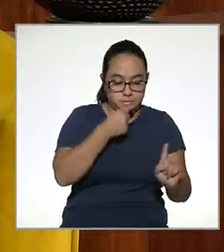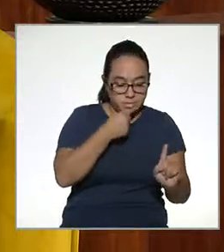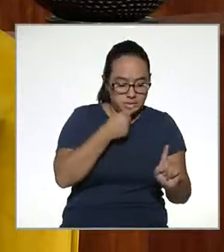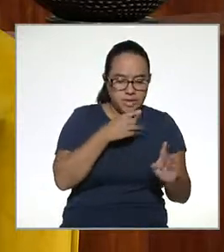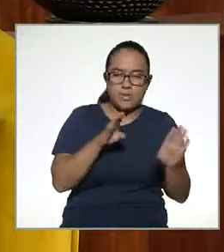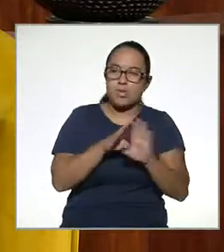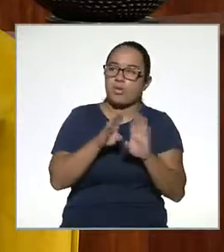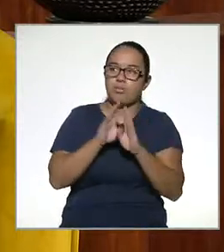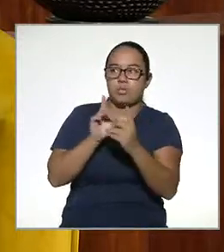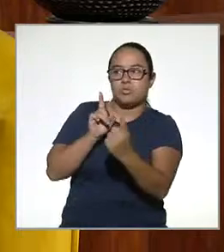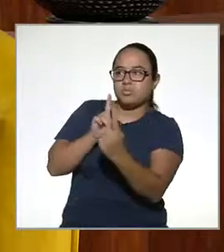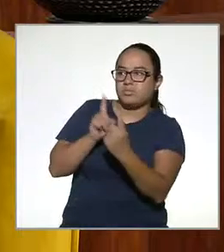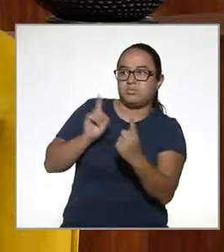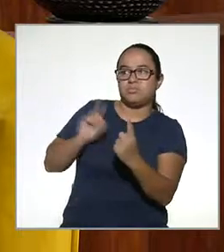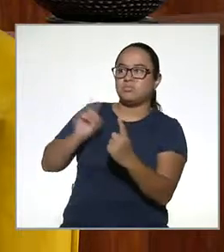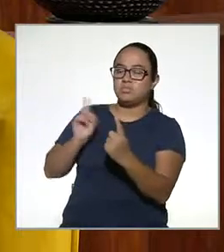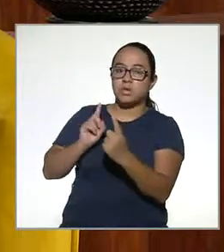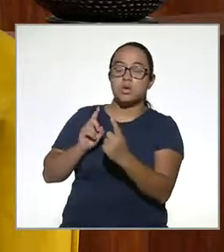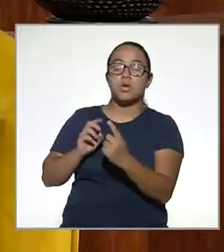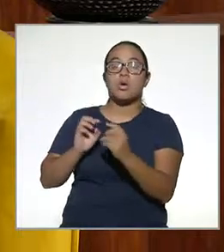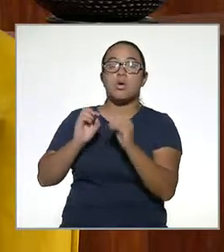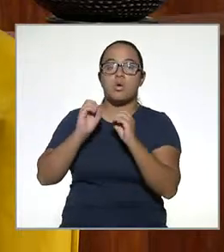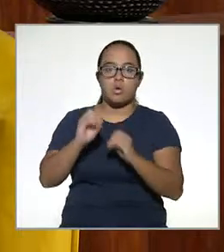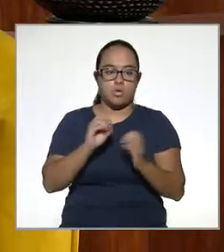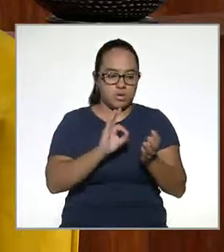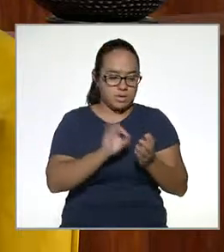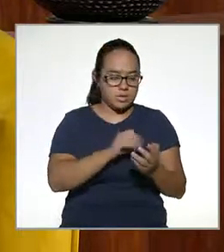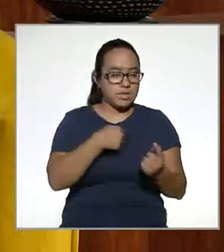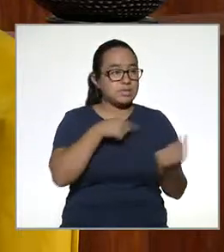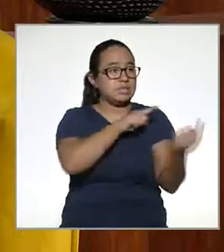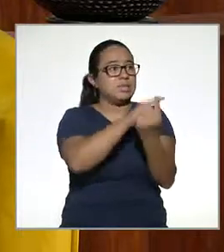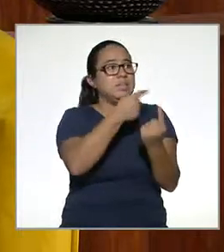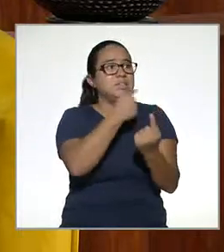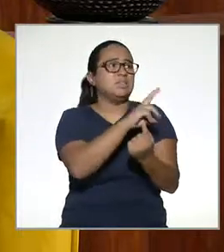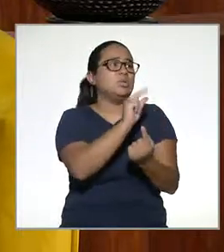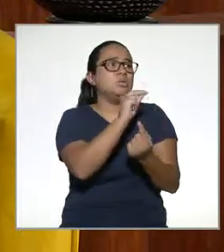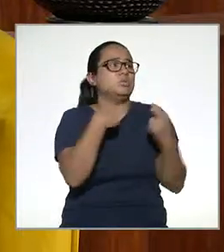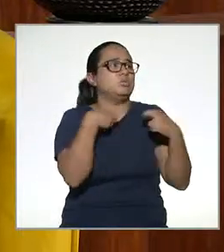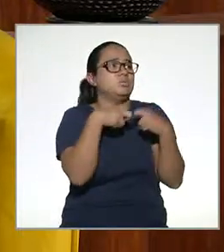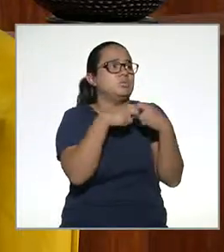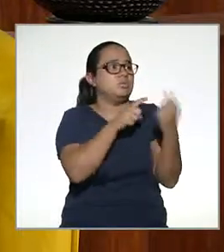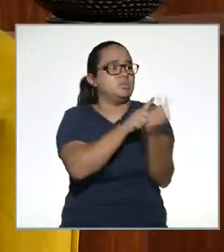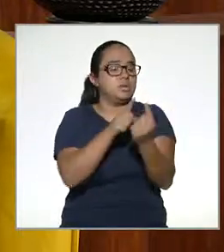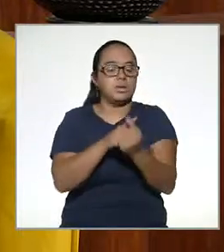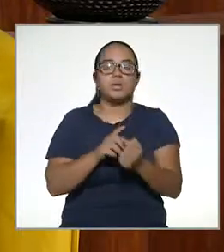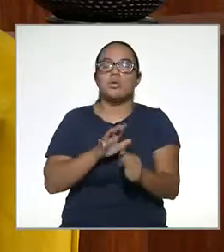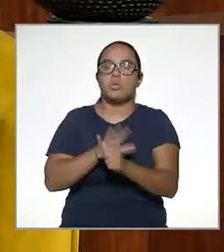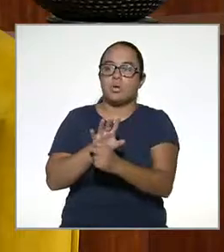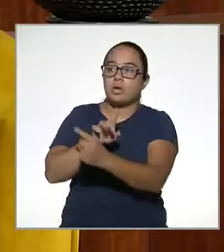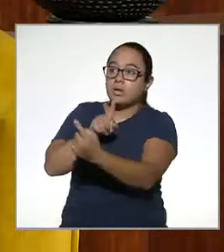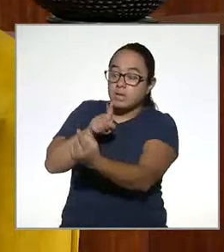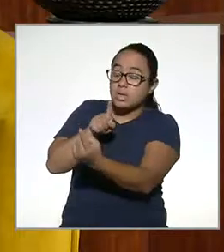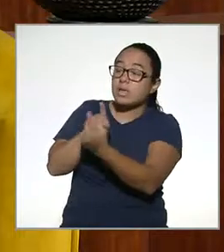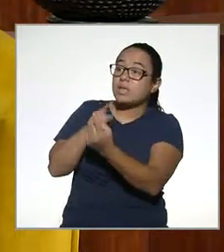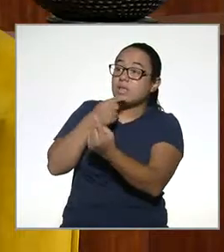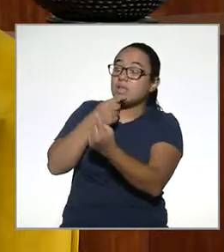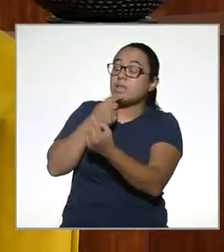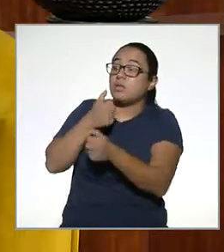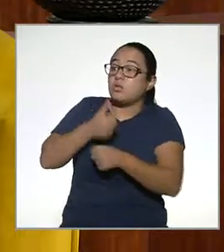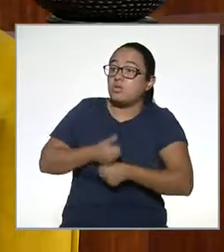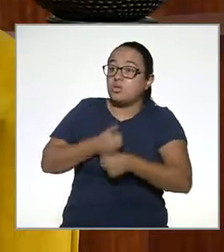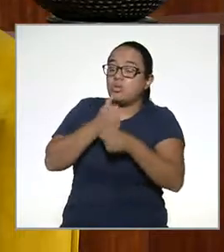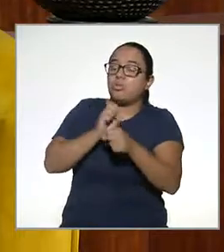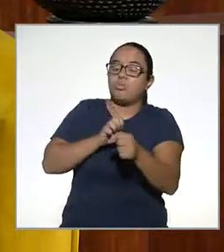introvertido y un niño que está presentando ansiedad social, es que el niño introvertido no es que esté sufriendo por